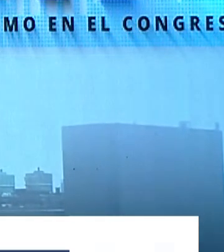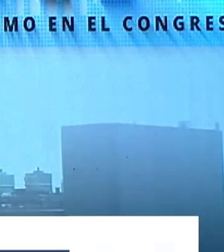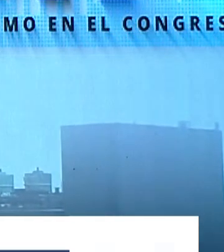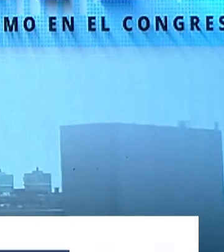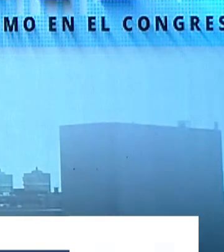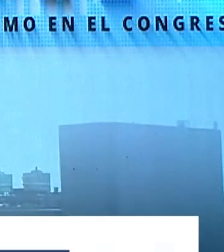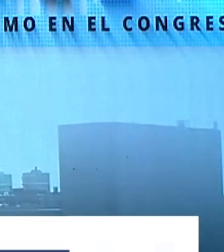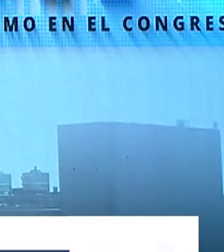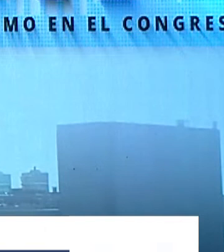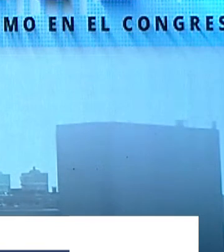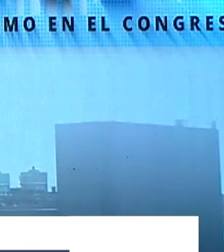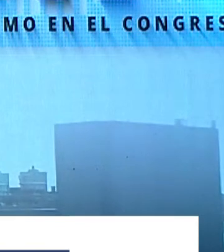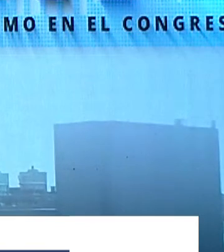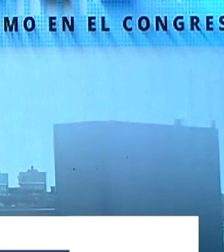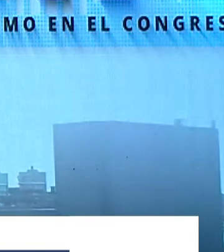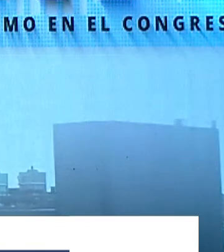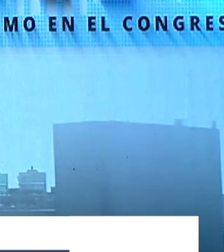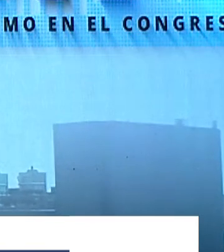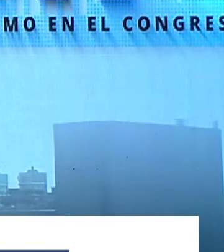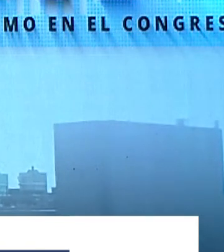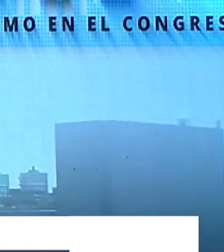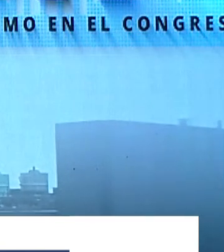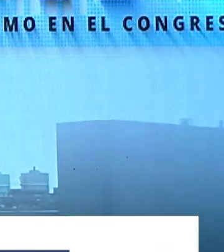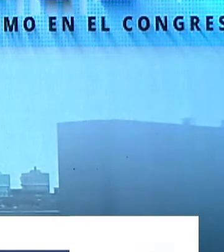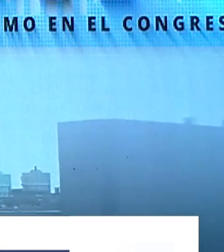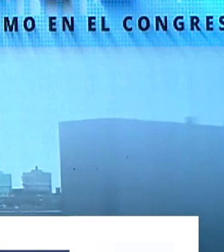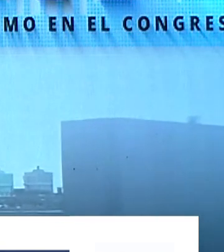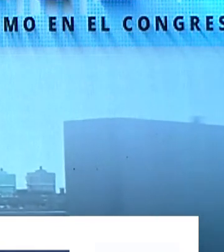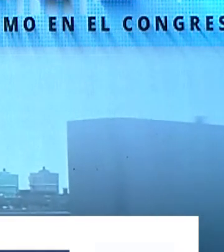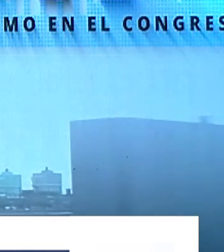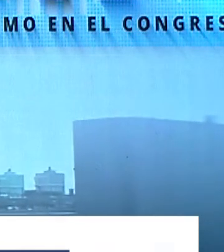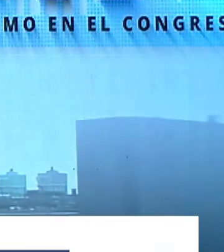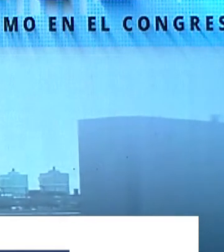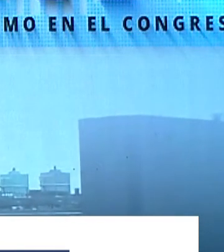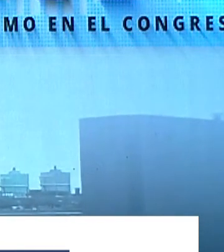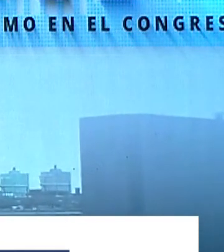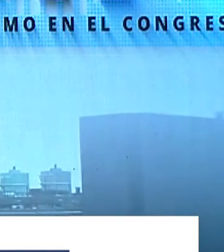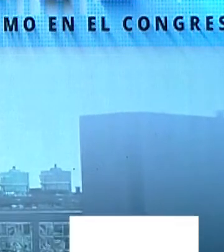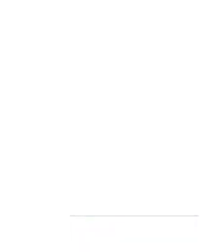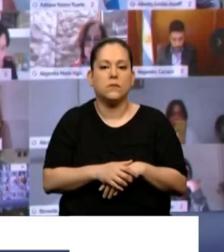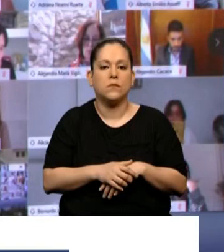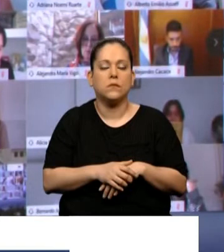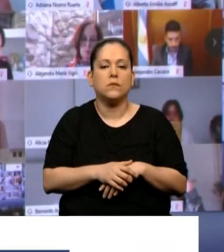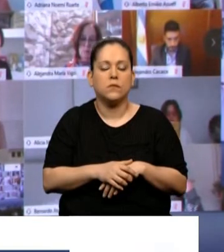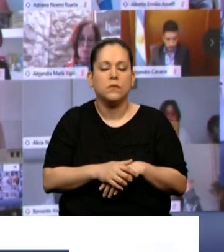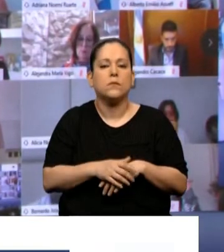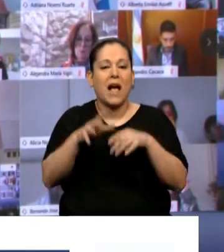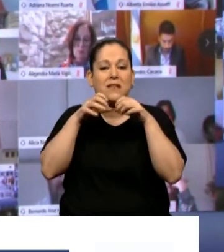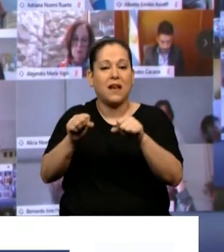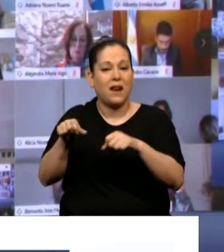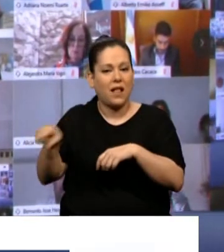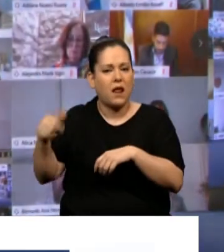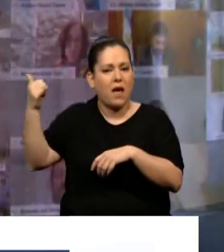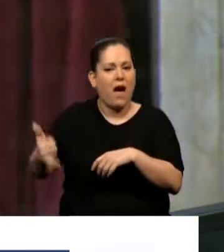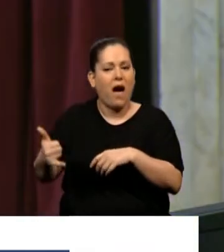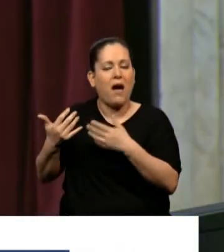Guillermo Carnaghi, quien sucede a quien se convierte en el nuevo secretario de Energía, Darío Martínez. Obra en Secretaría el